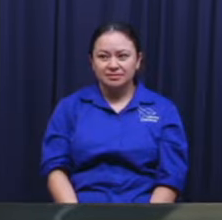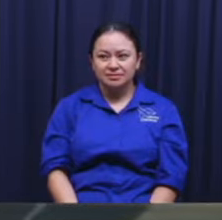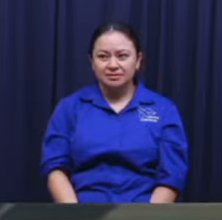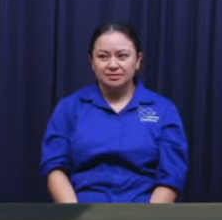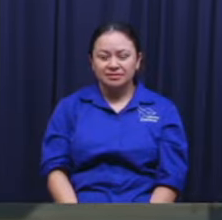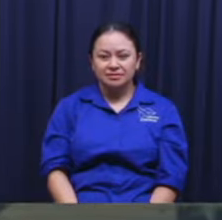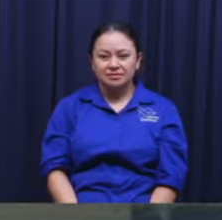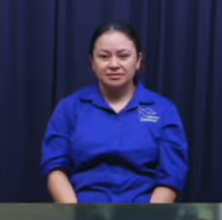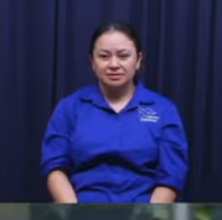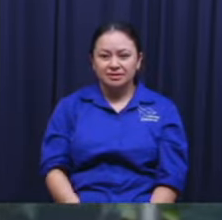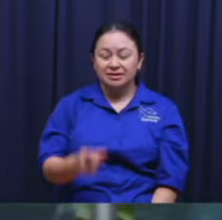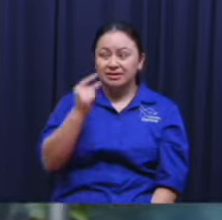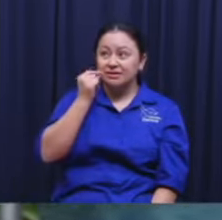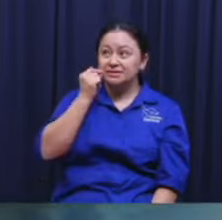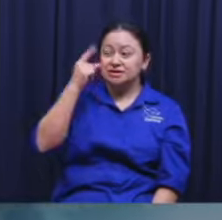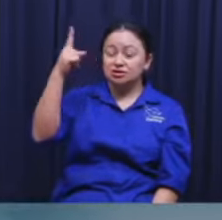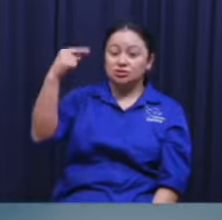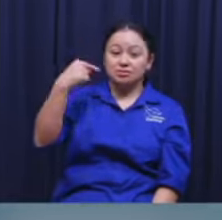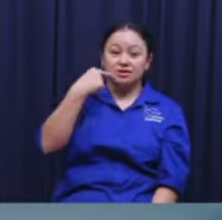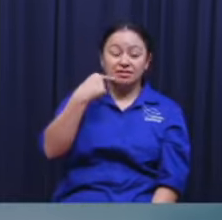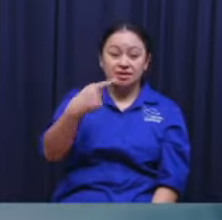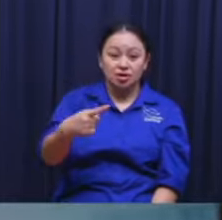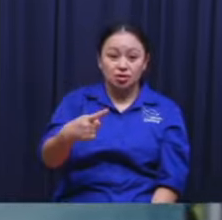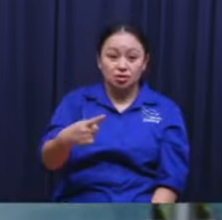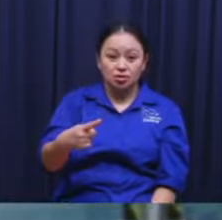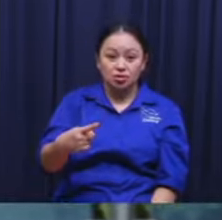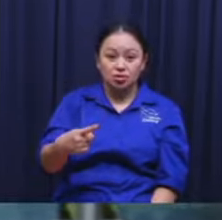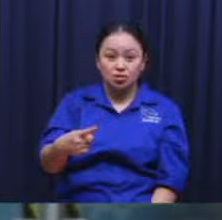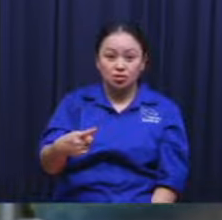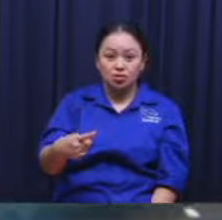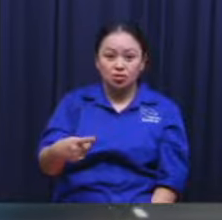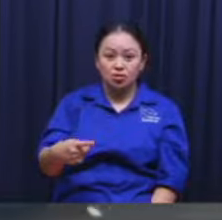Levántatelo y rómpelo. Ah, Señor.